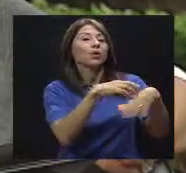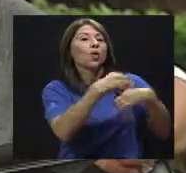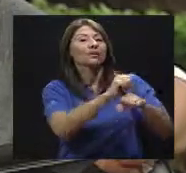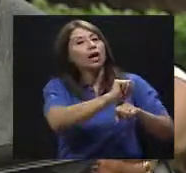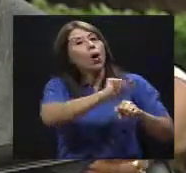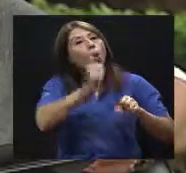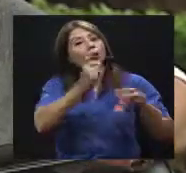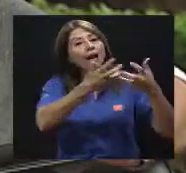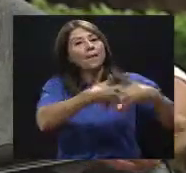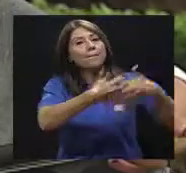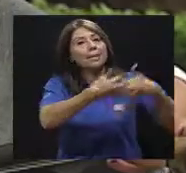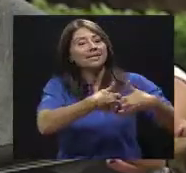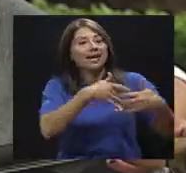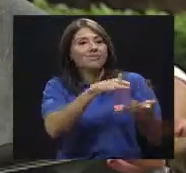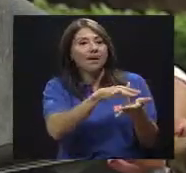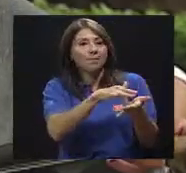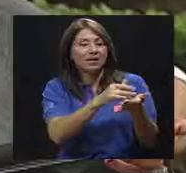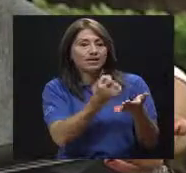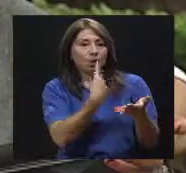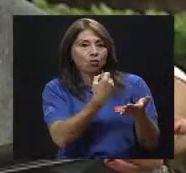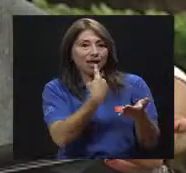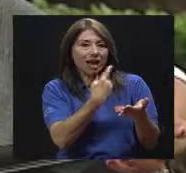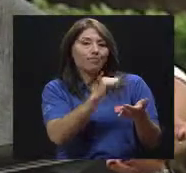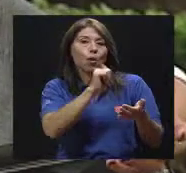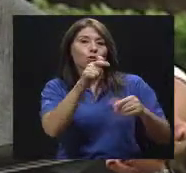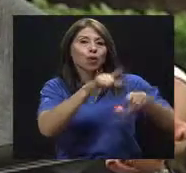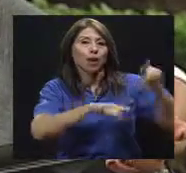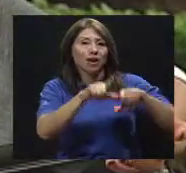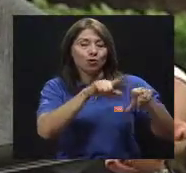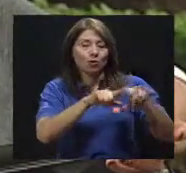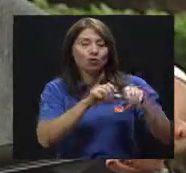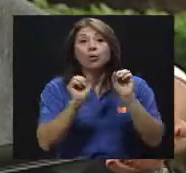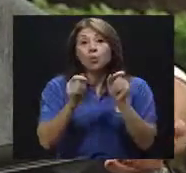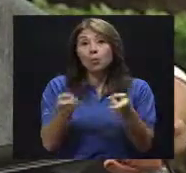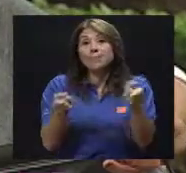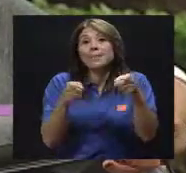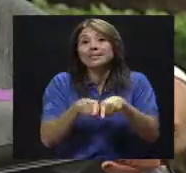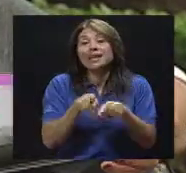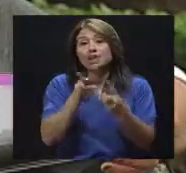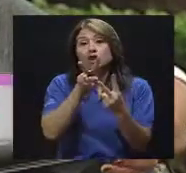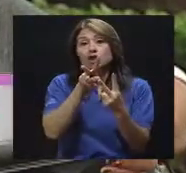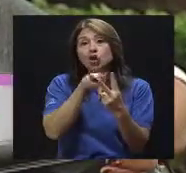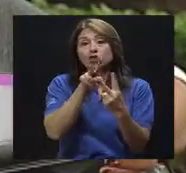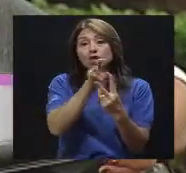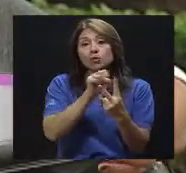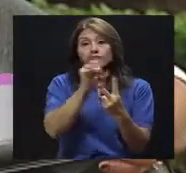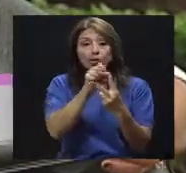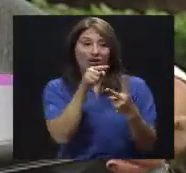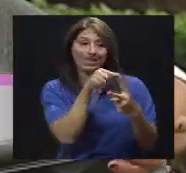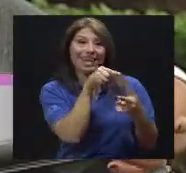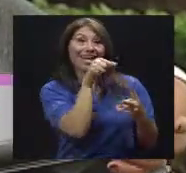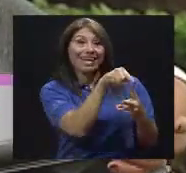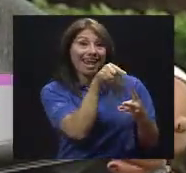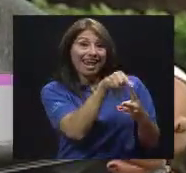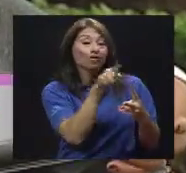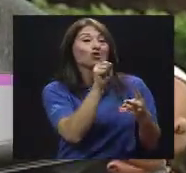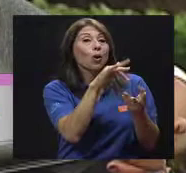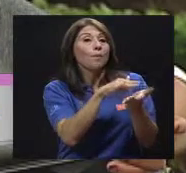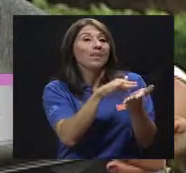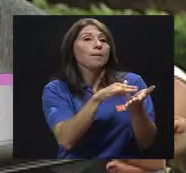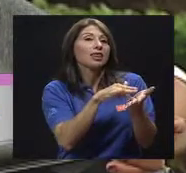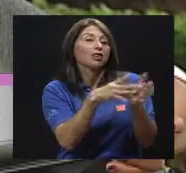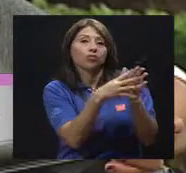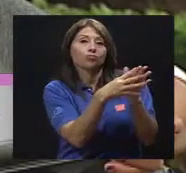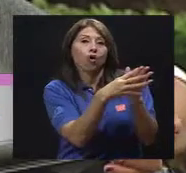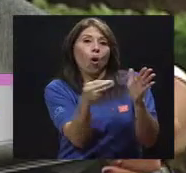empresa farmacéutica, por otro laboratorio. Y podríamos tener dos situaciones, que ese sea un medicamento meramente una copia o que sea